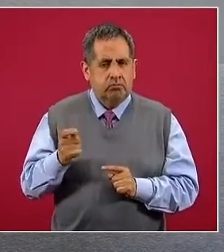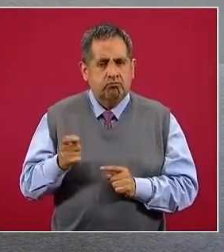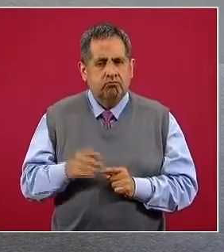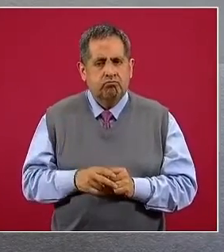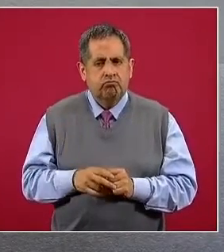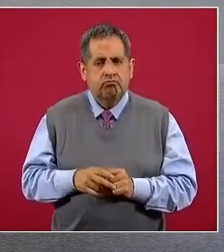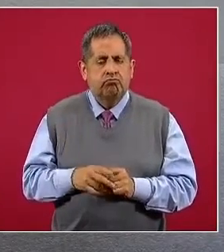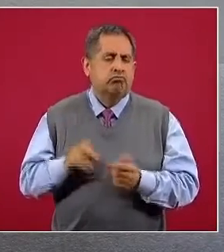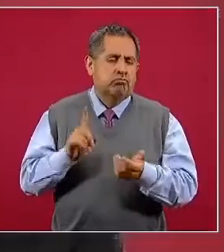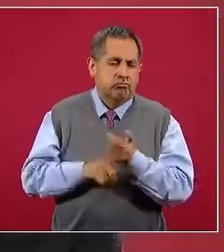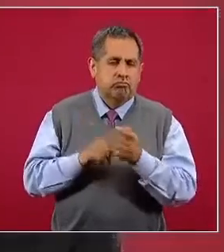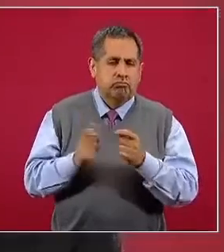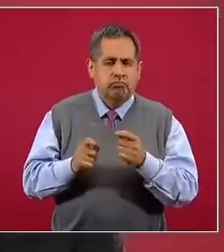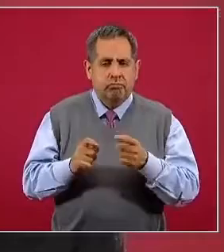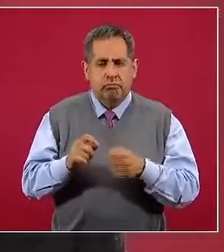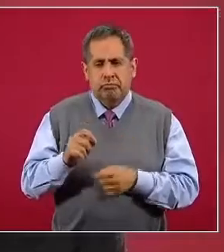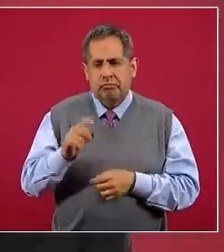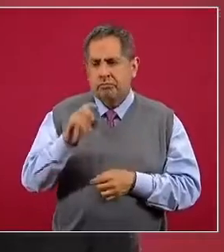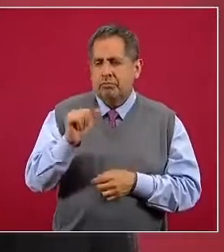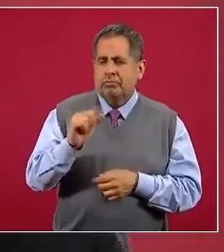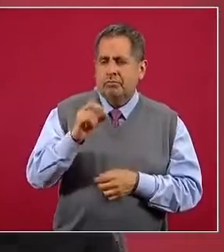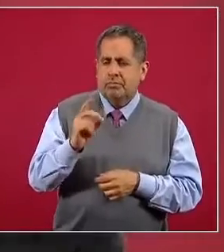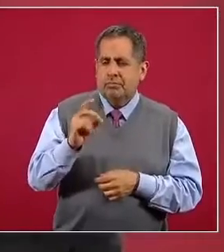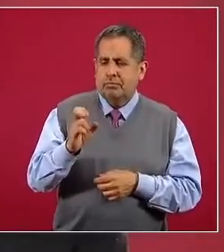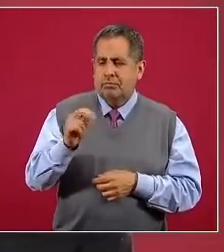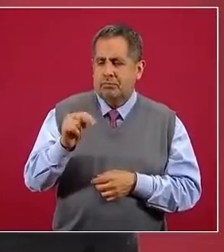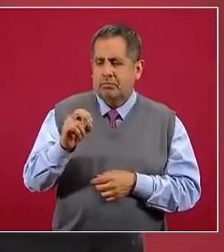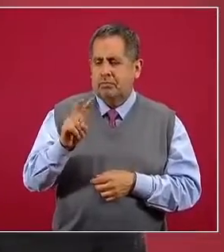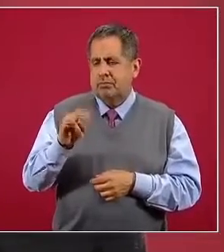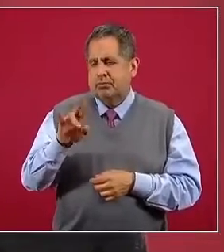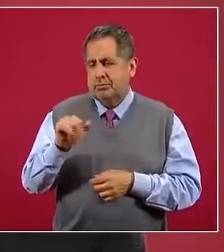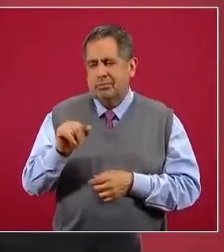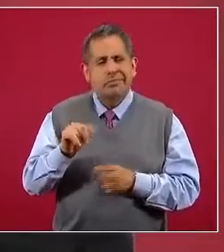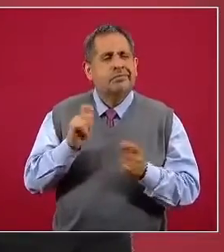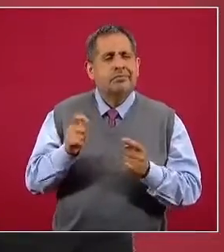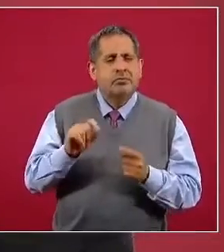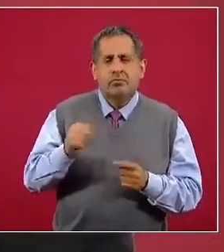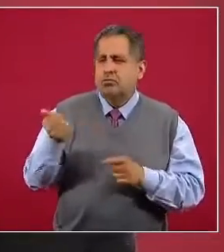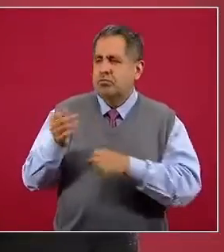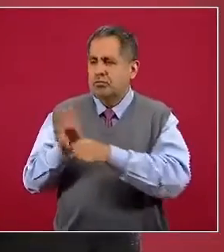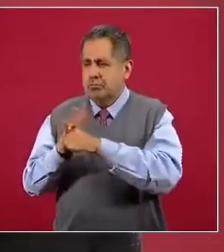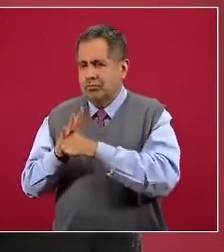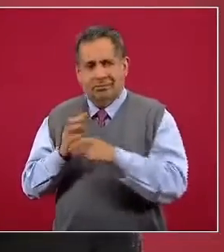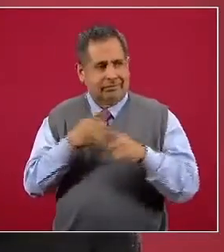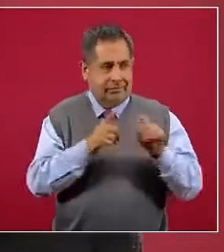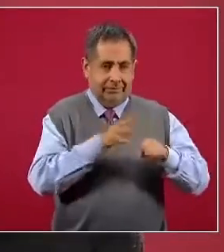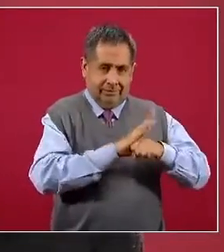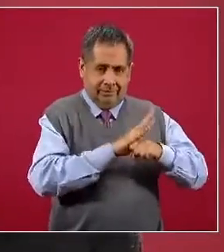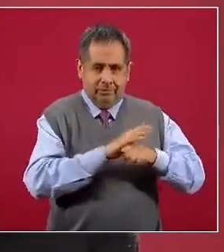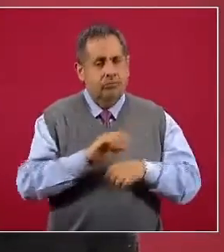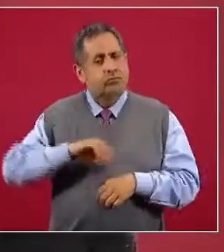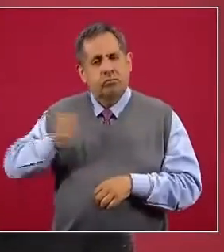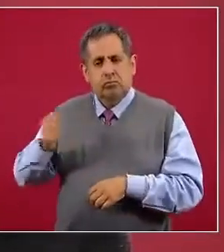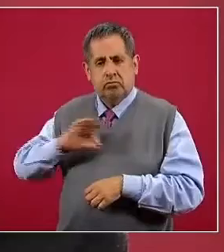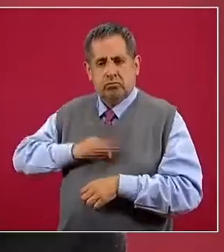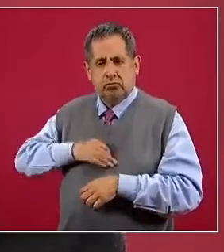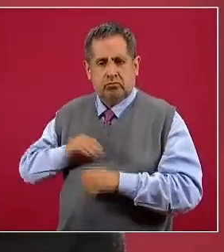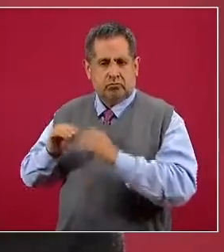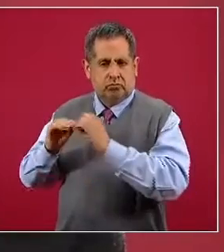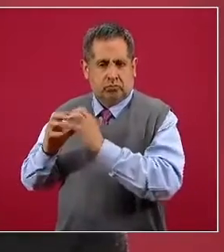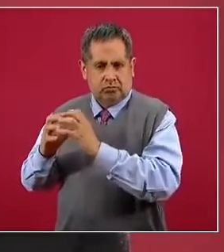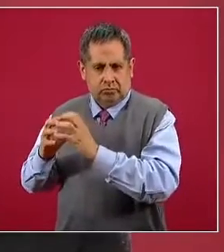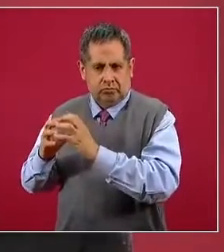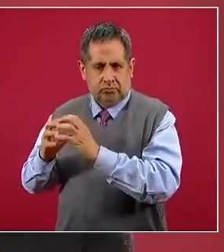Explicación de base: los adenovirus son otro tipo de virus, diferentes al coronavirus o a los coronavirus, como el